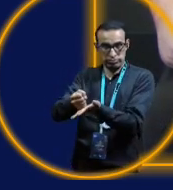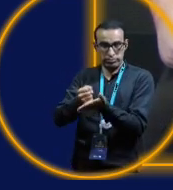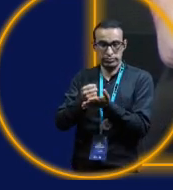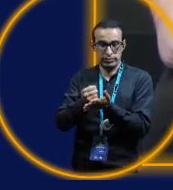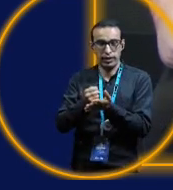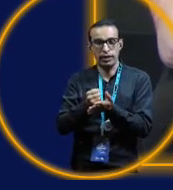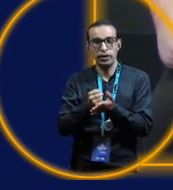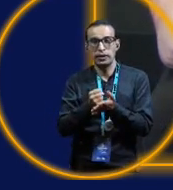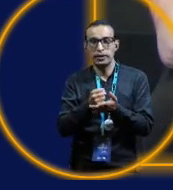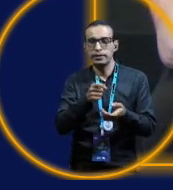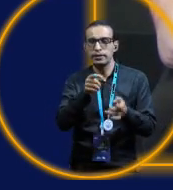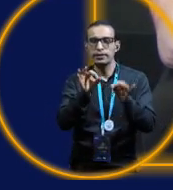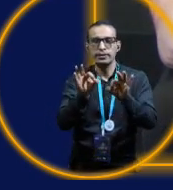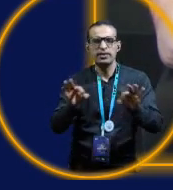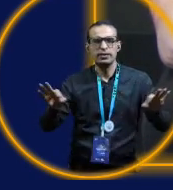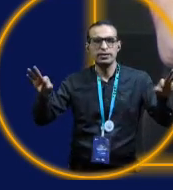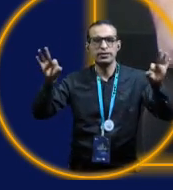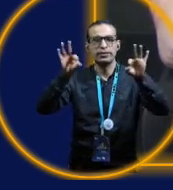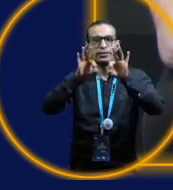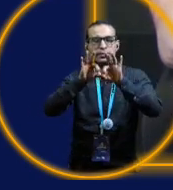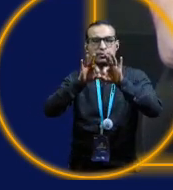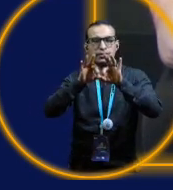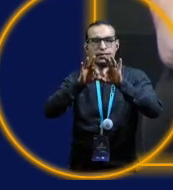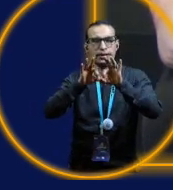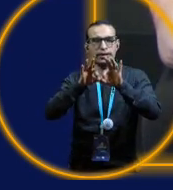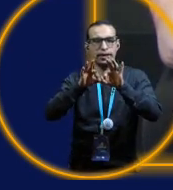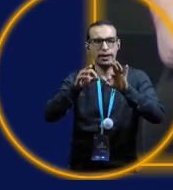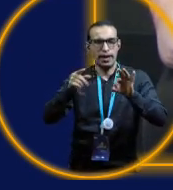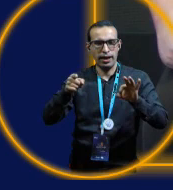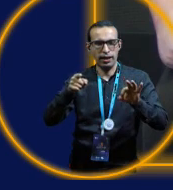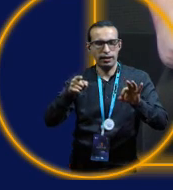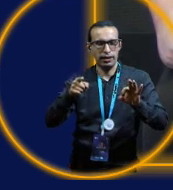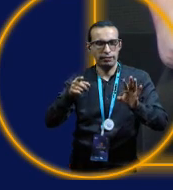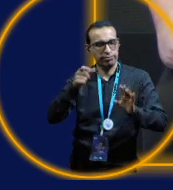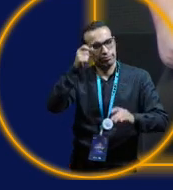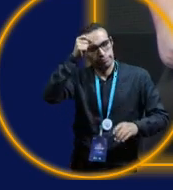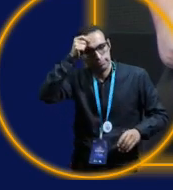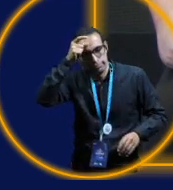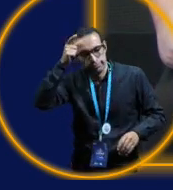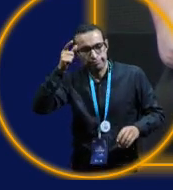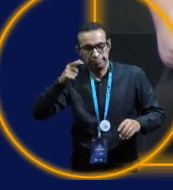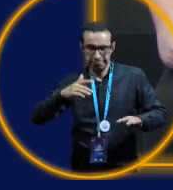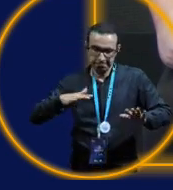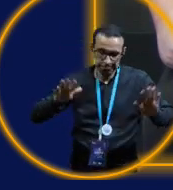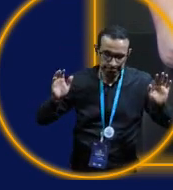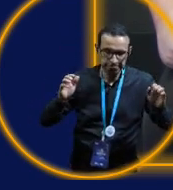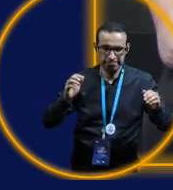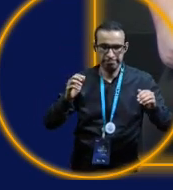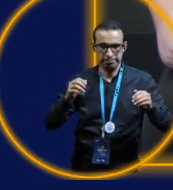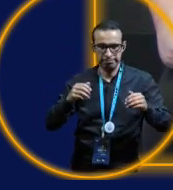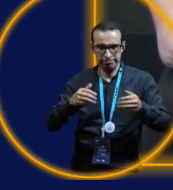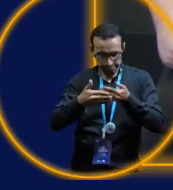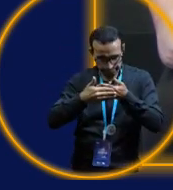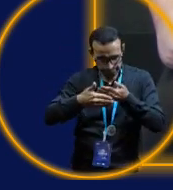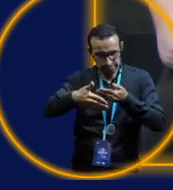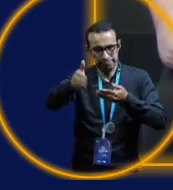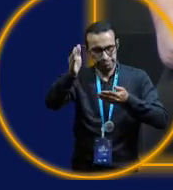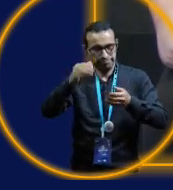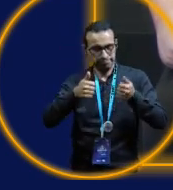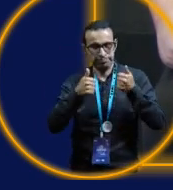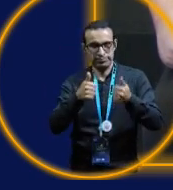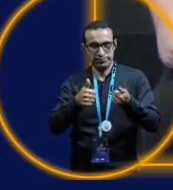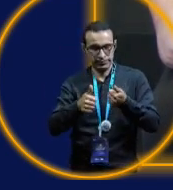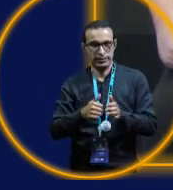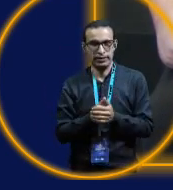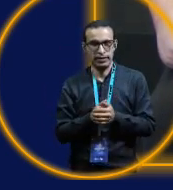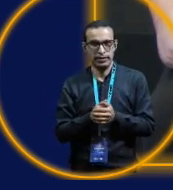más importante que podemos hacer es darnos gracia yo miro al vide montaje que hiciste al inicio y pienso Oh